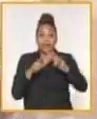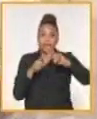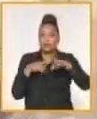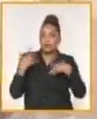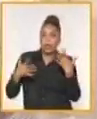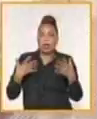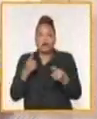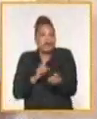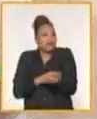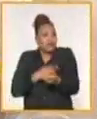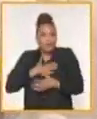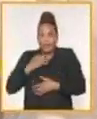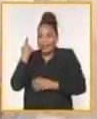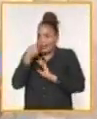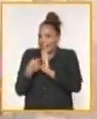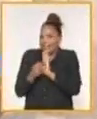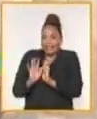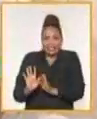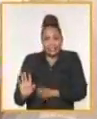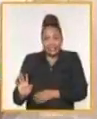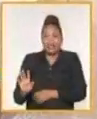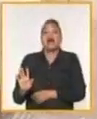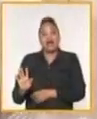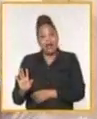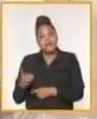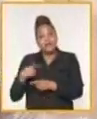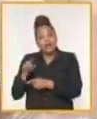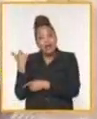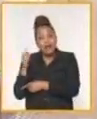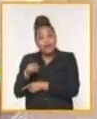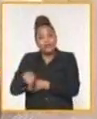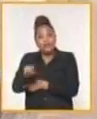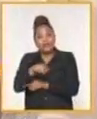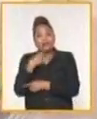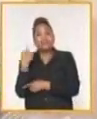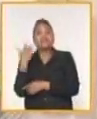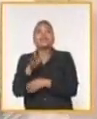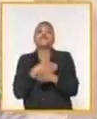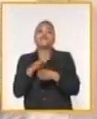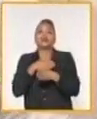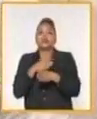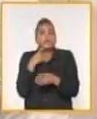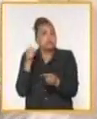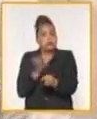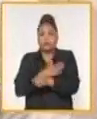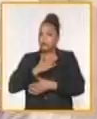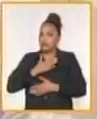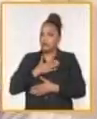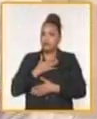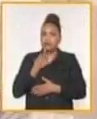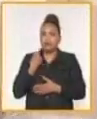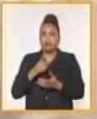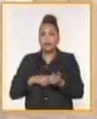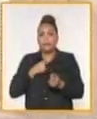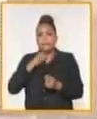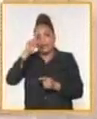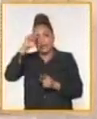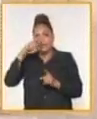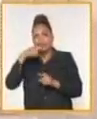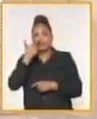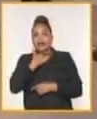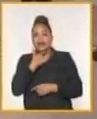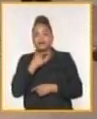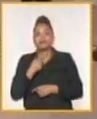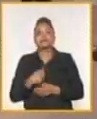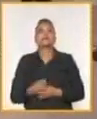somos así. Pero ellos son diferentes. Y tú lo conversabas conmigo. Ellos se sienten orgullosos de ser persas. Yo recuerdo que en el hotel donde estuve, nunca se me va